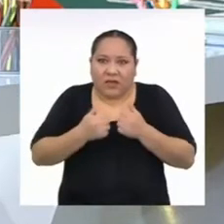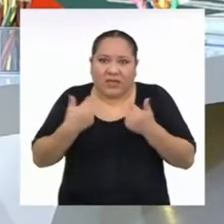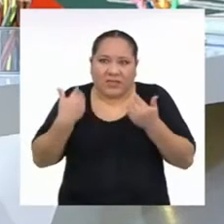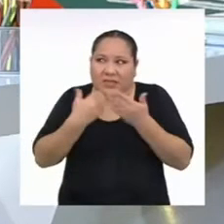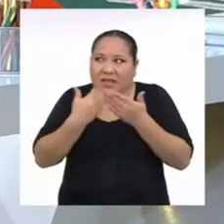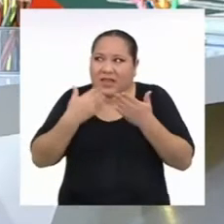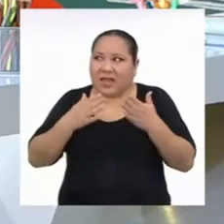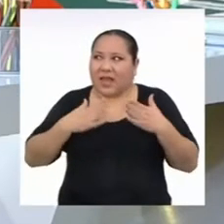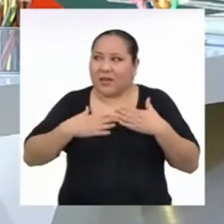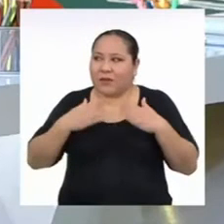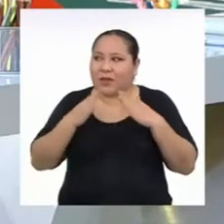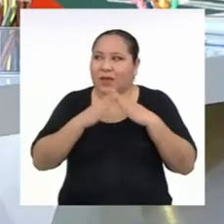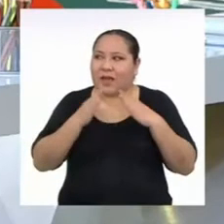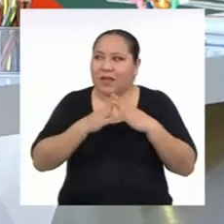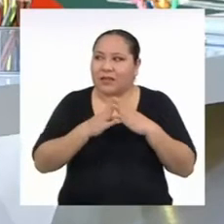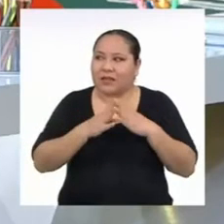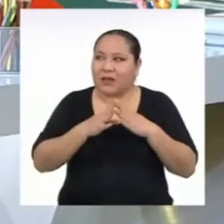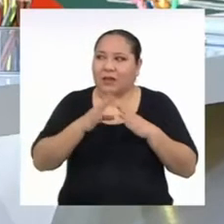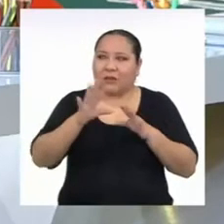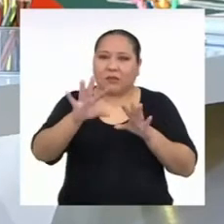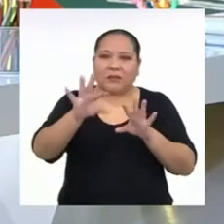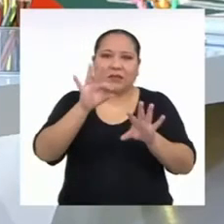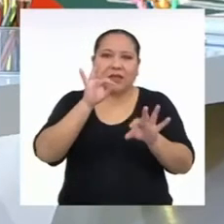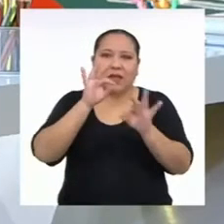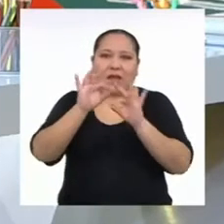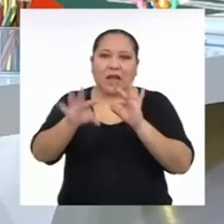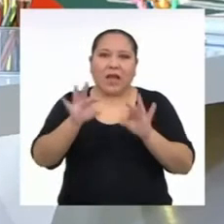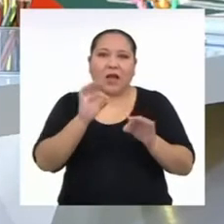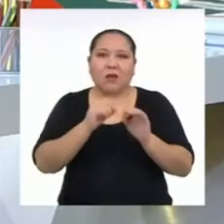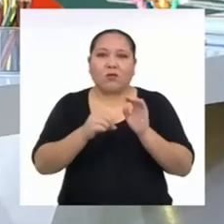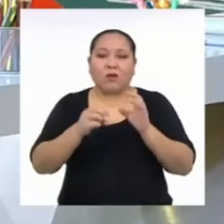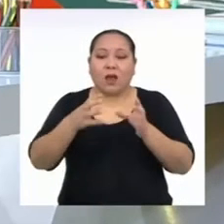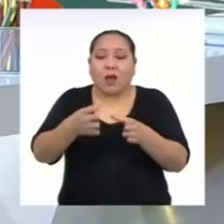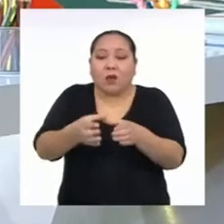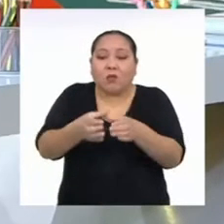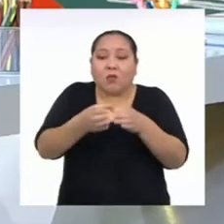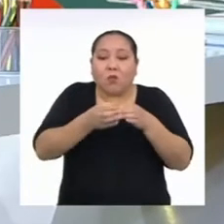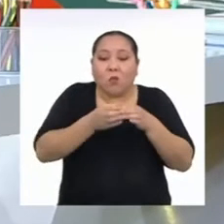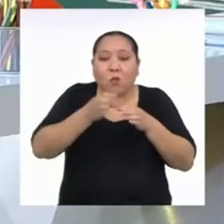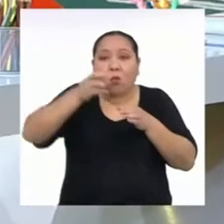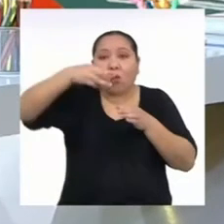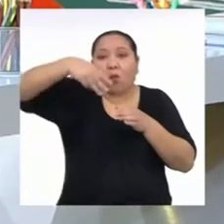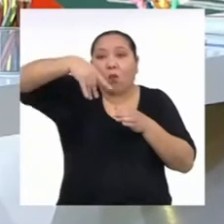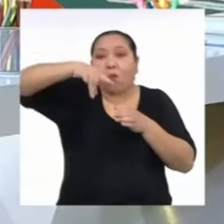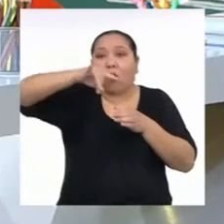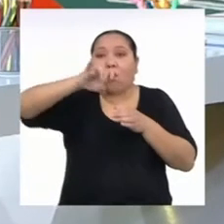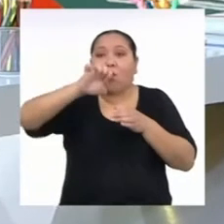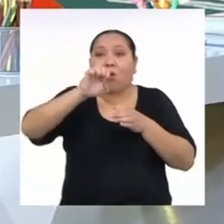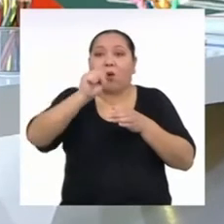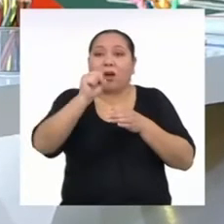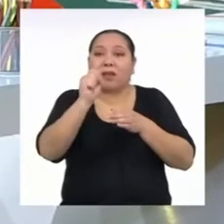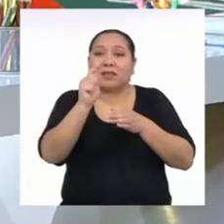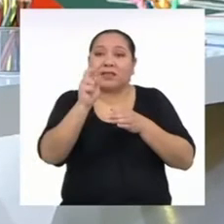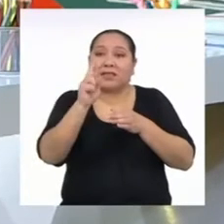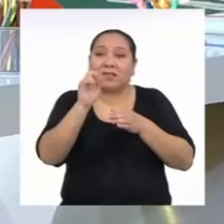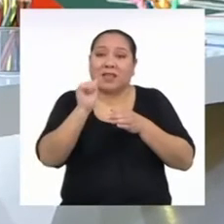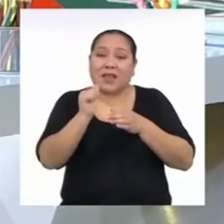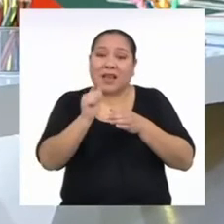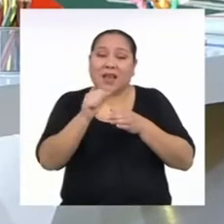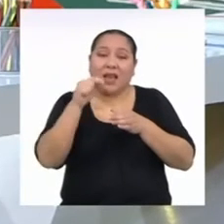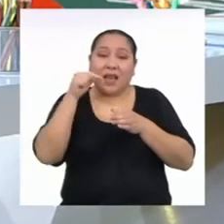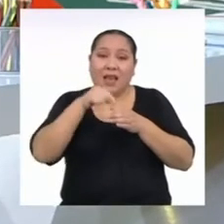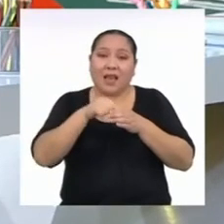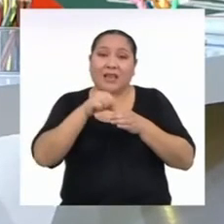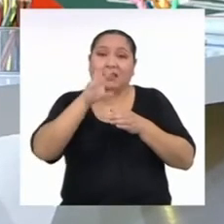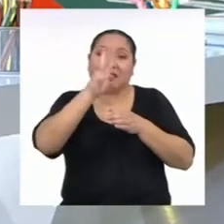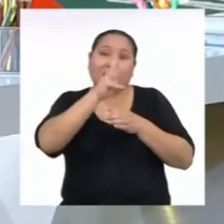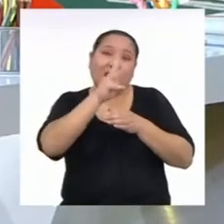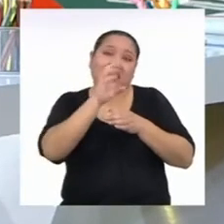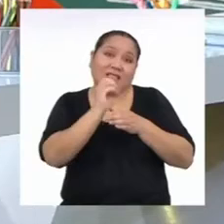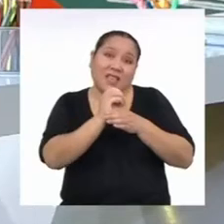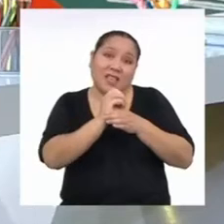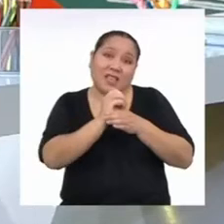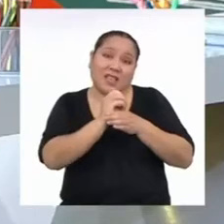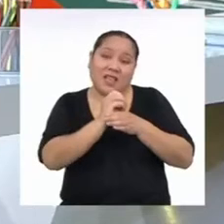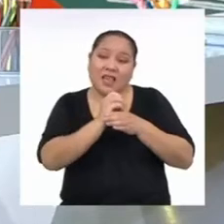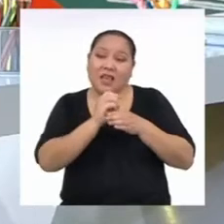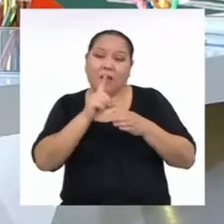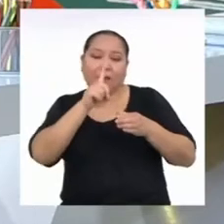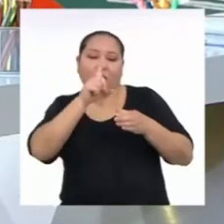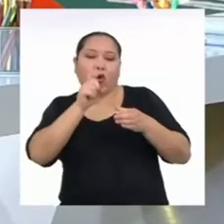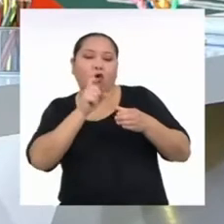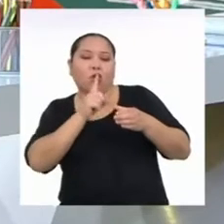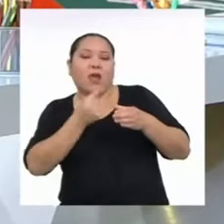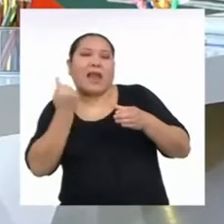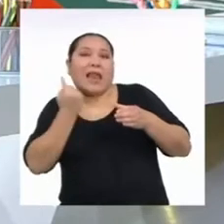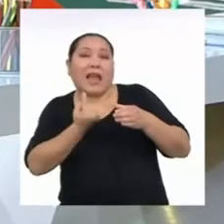unos 60. De estos 60, encuestar individuo por individuo y de ahí sacar los datos